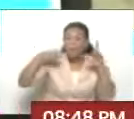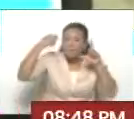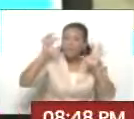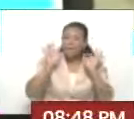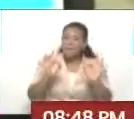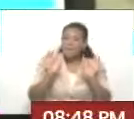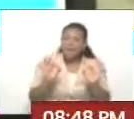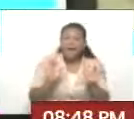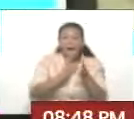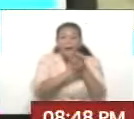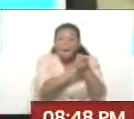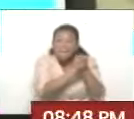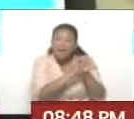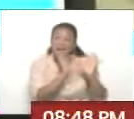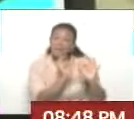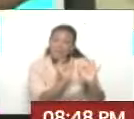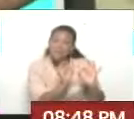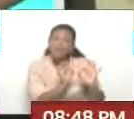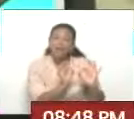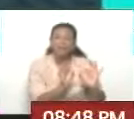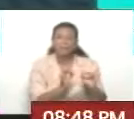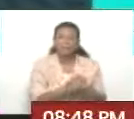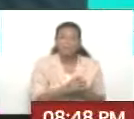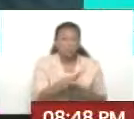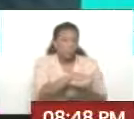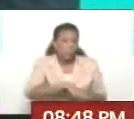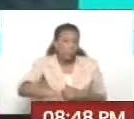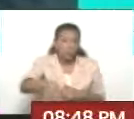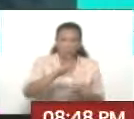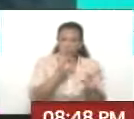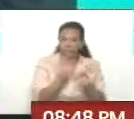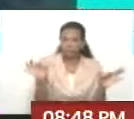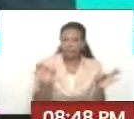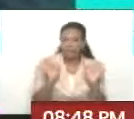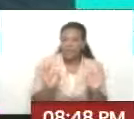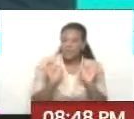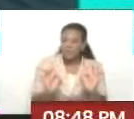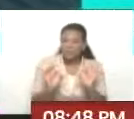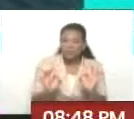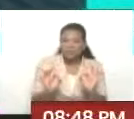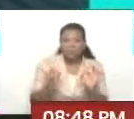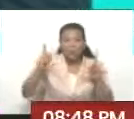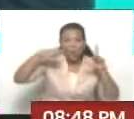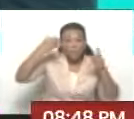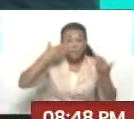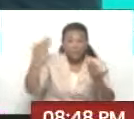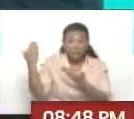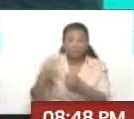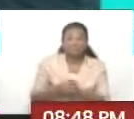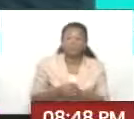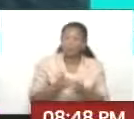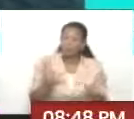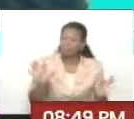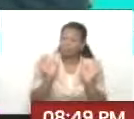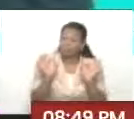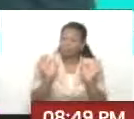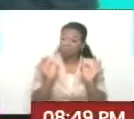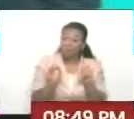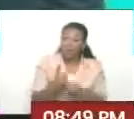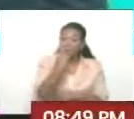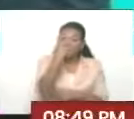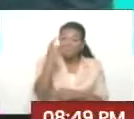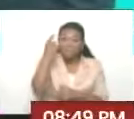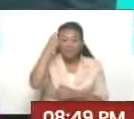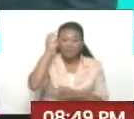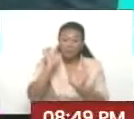hicieron unos amigos. Está inédito, o sea, este es exclusivo aquí. Lo ¿Vas vamos a entrenarlo aquí? Aquí. Vamos a verlo. Para